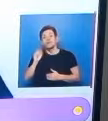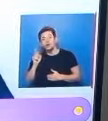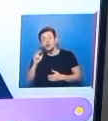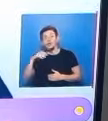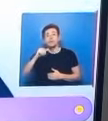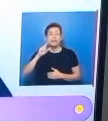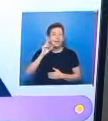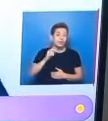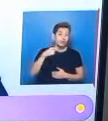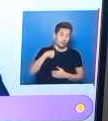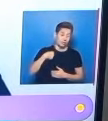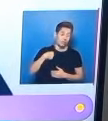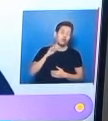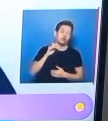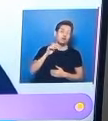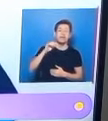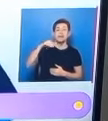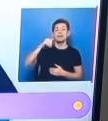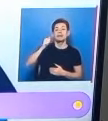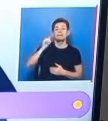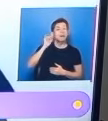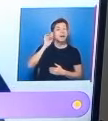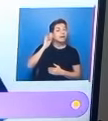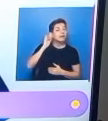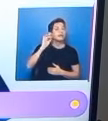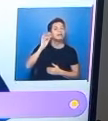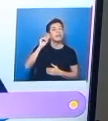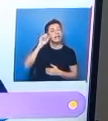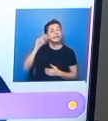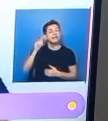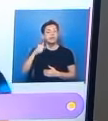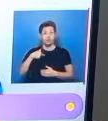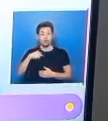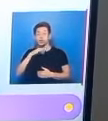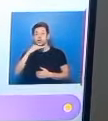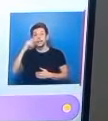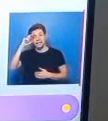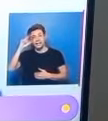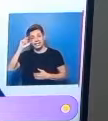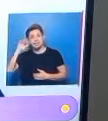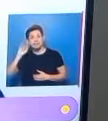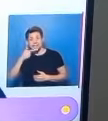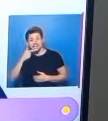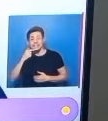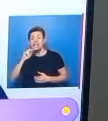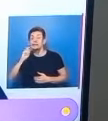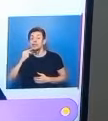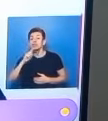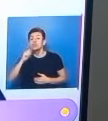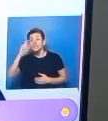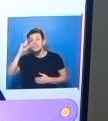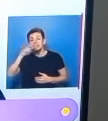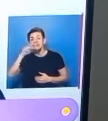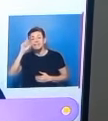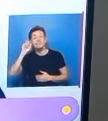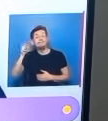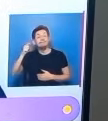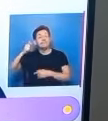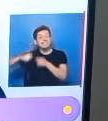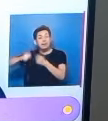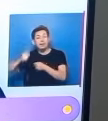Mariano, yo soy Magdalena Tevez, yo soy Jeremías Tevez, nosotros somos de Santiago del Estero